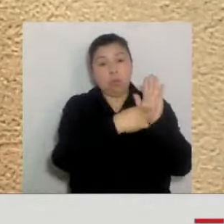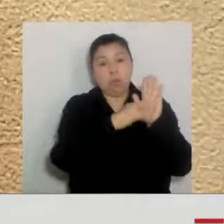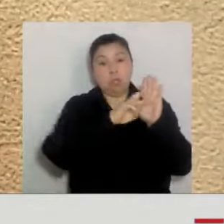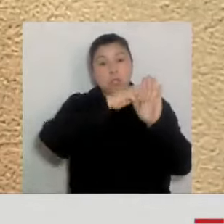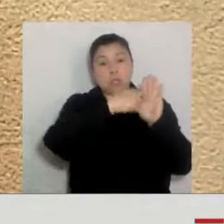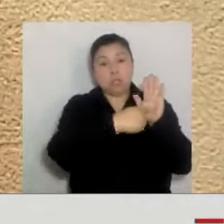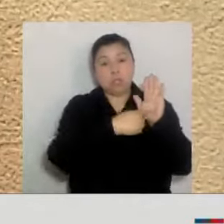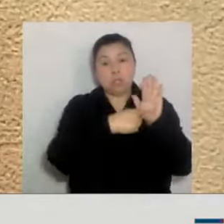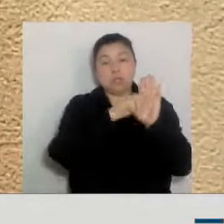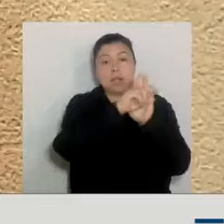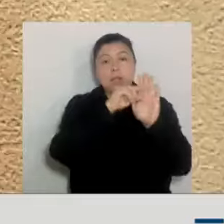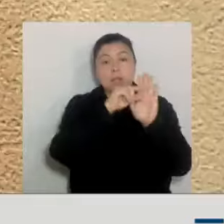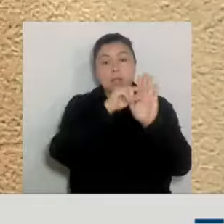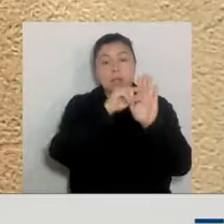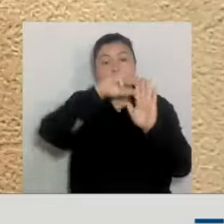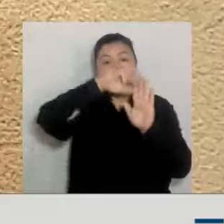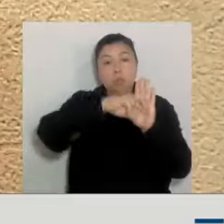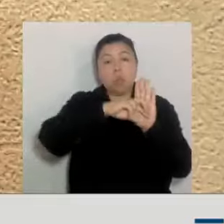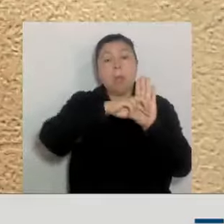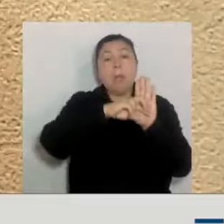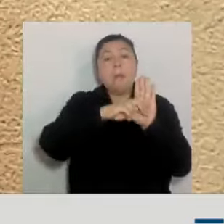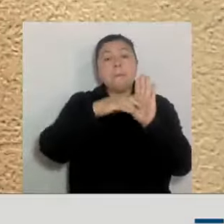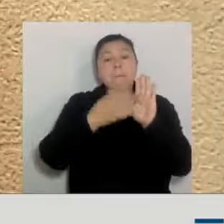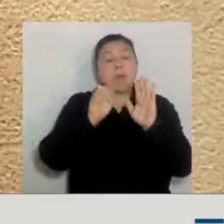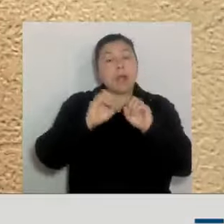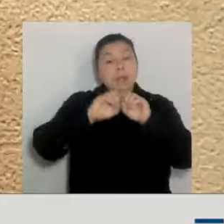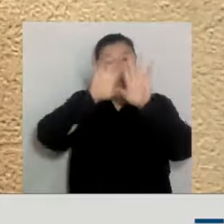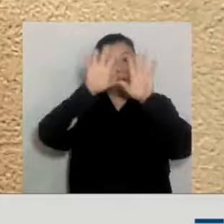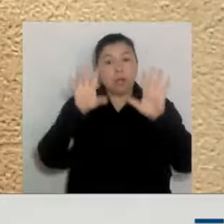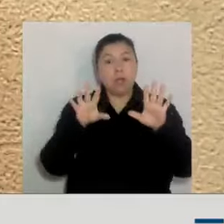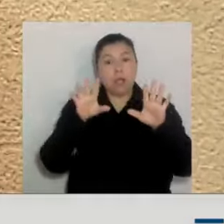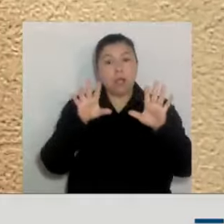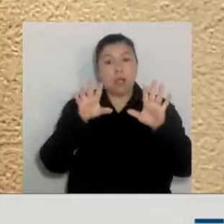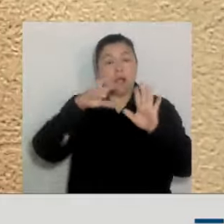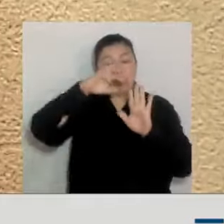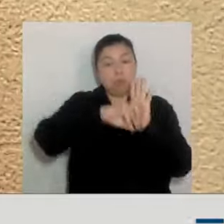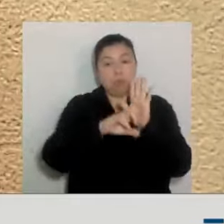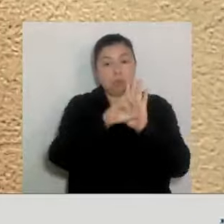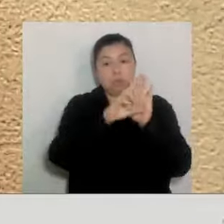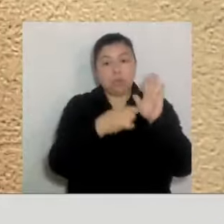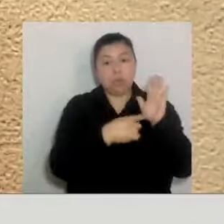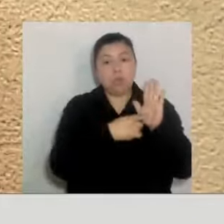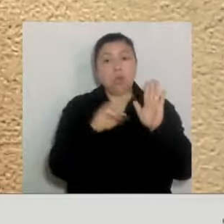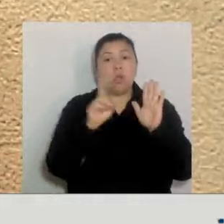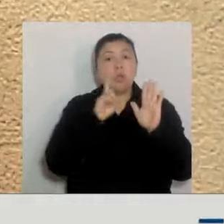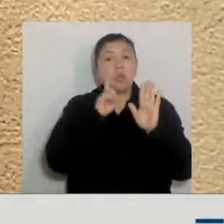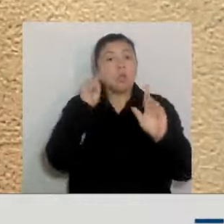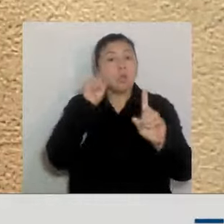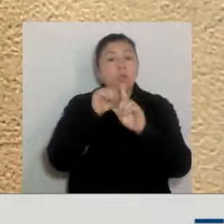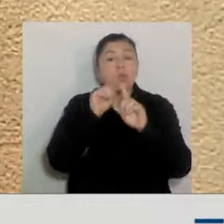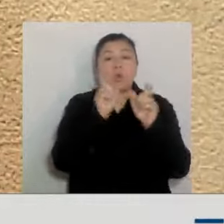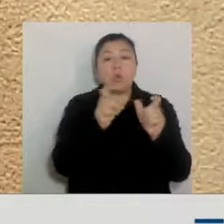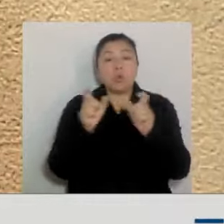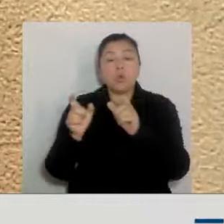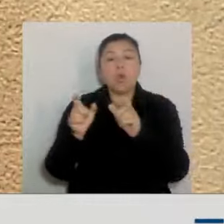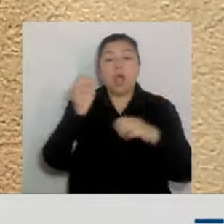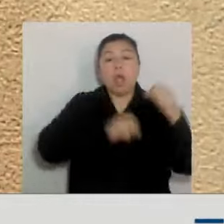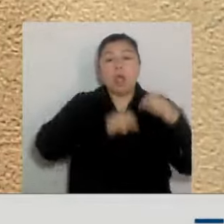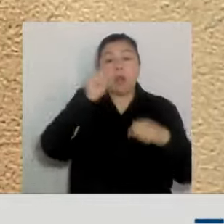título de la iniciativa para dejar Claro que este proyecto no tiene como objetivo regular a las empresas de